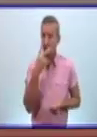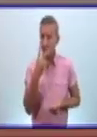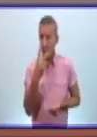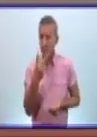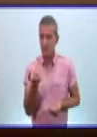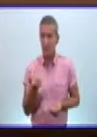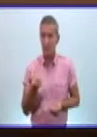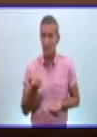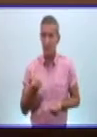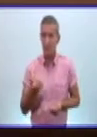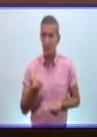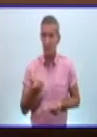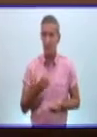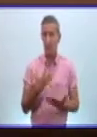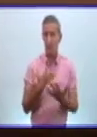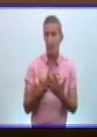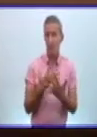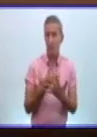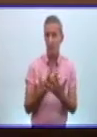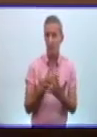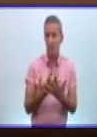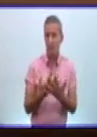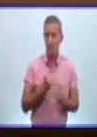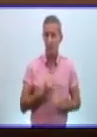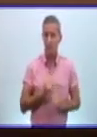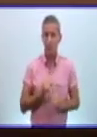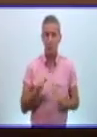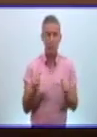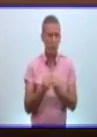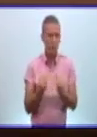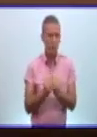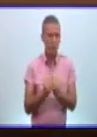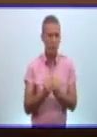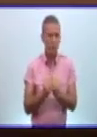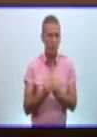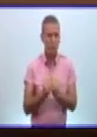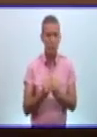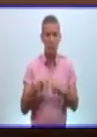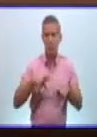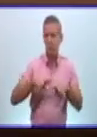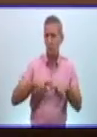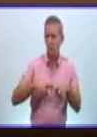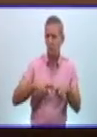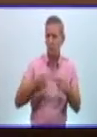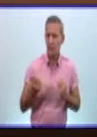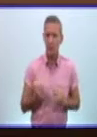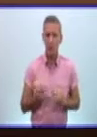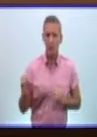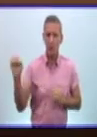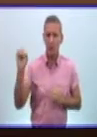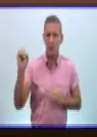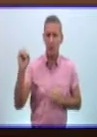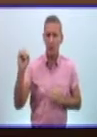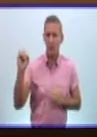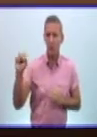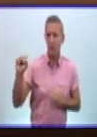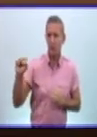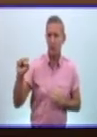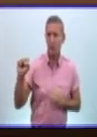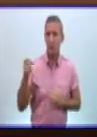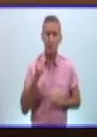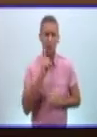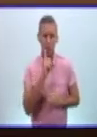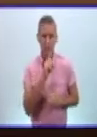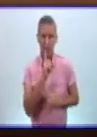un vidrio reloj, es un sólido de color gris. Tenemos el octazufre, sólido de color amarillo,